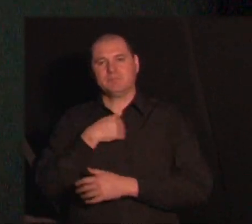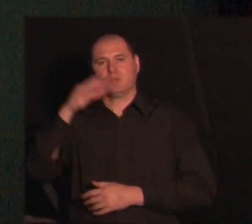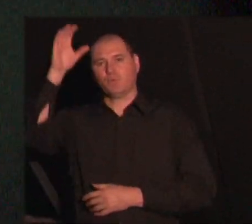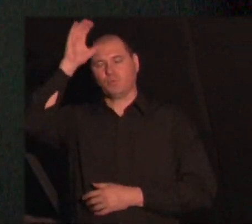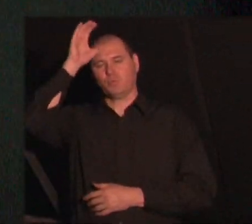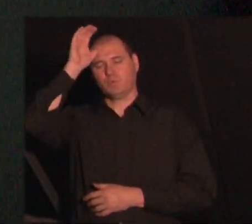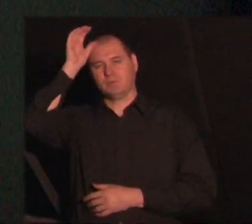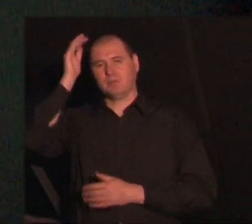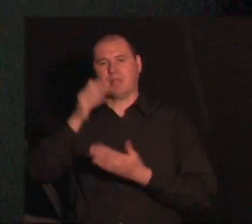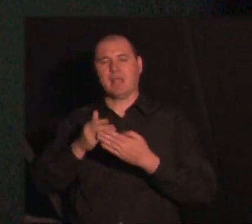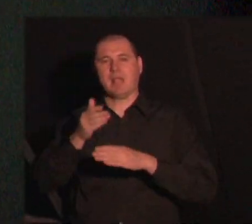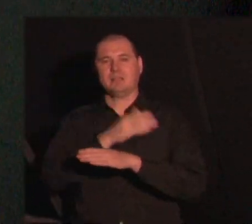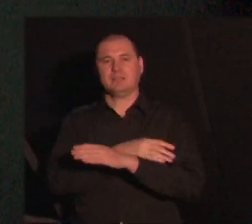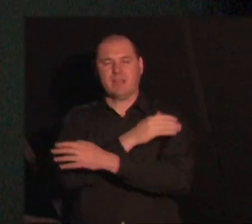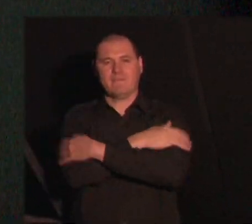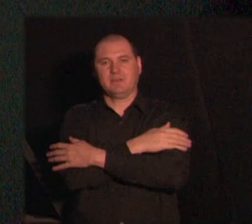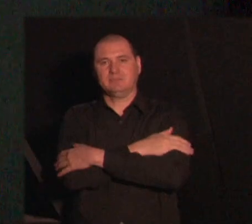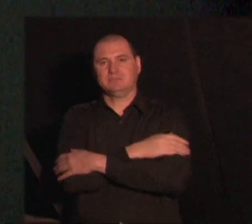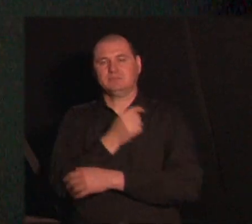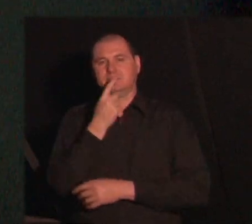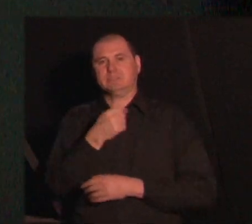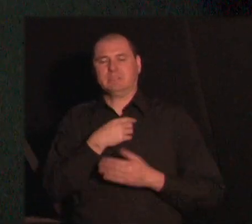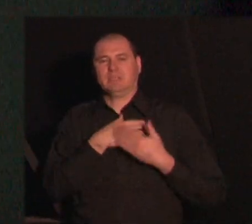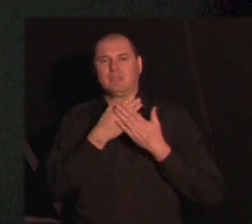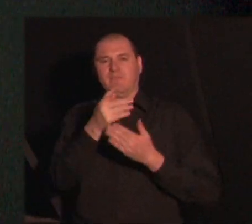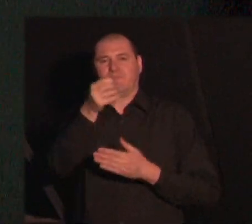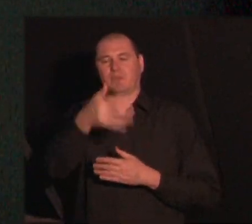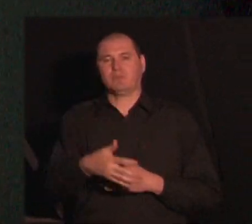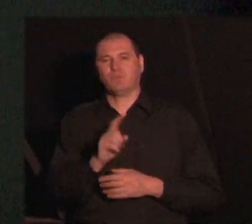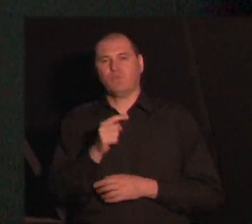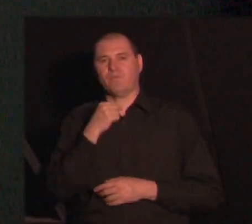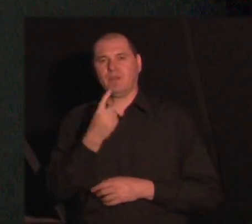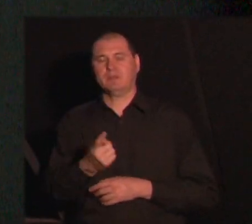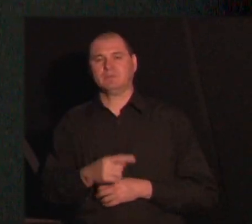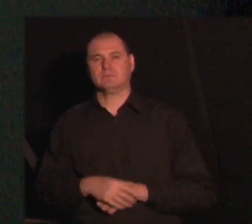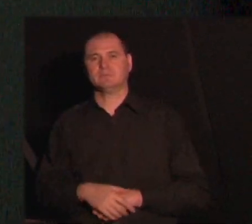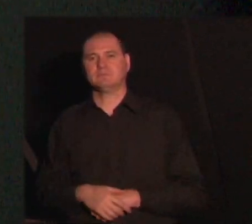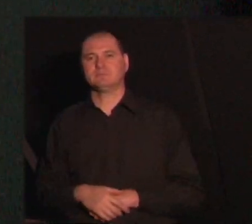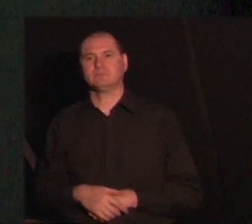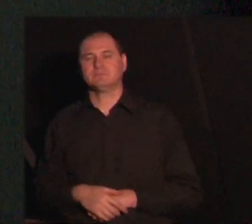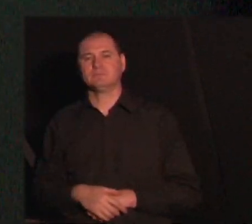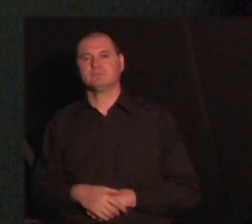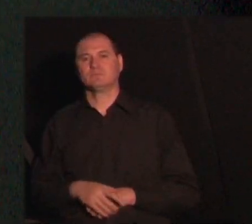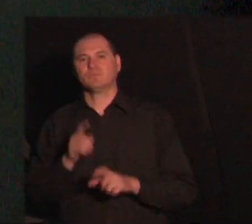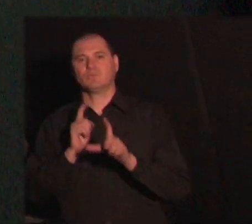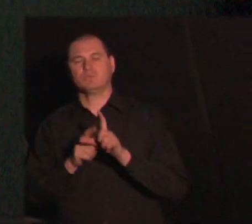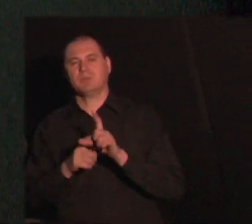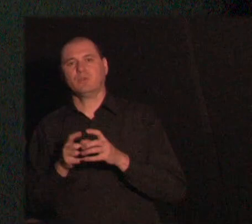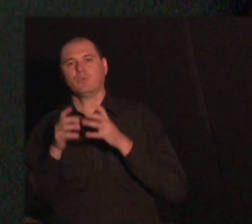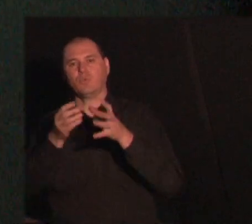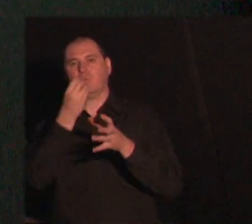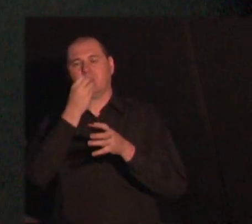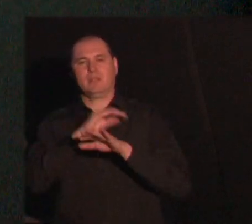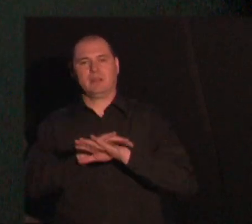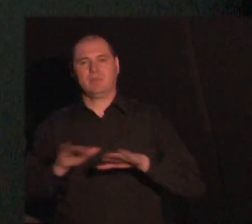cultura, antes dar abrazos, decir te quiero, vales mucho, no existía eso. Solo era llevar comida en la casa y